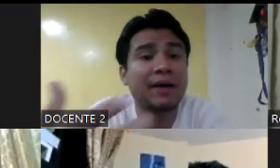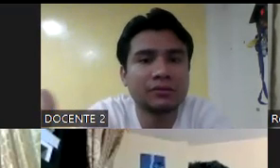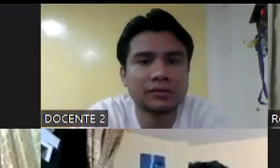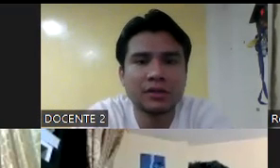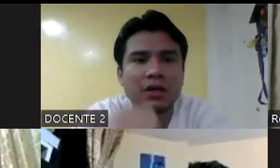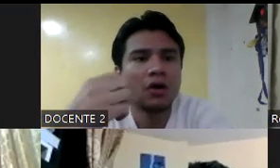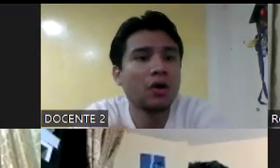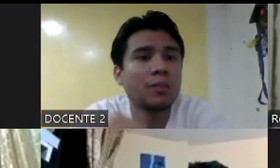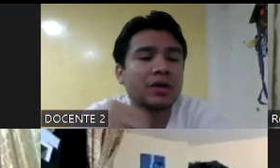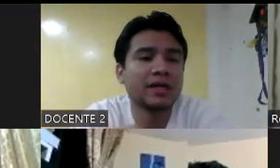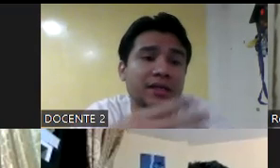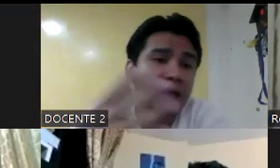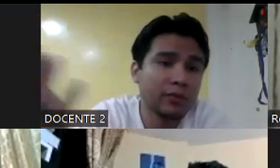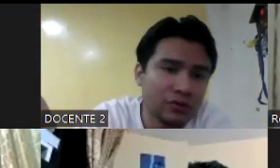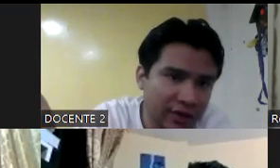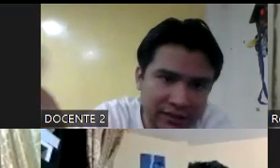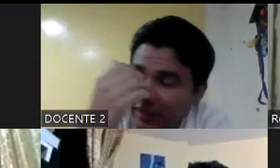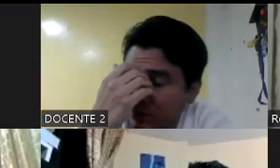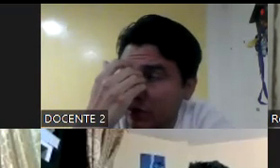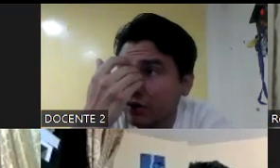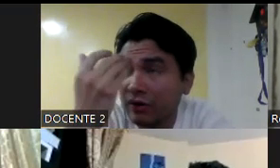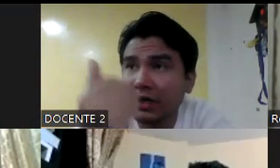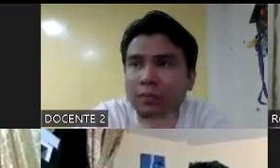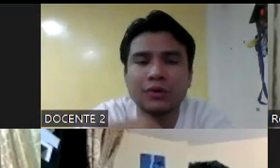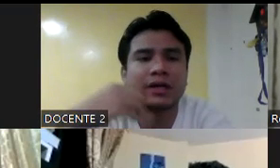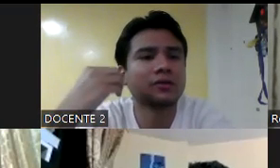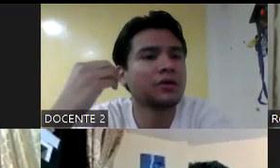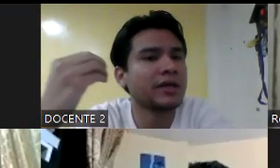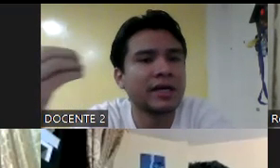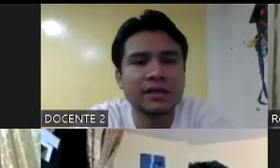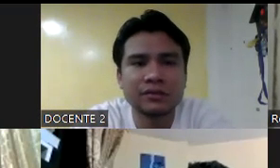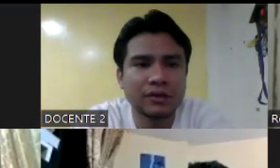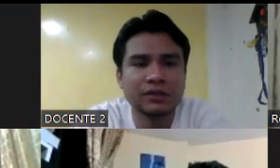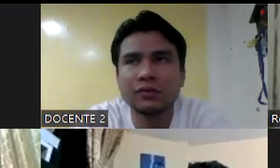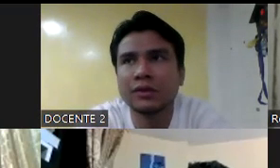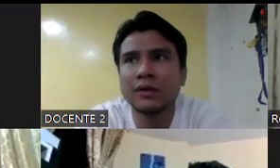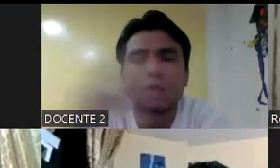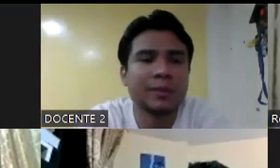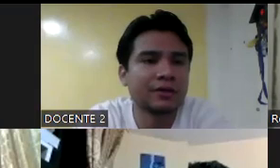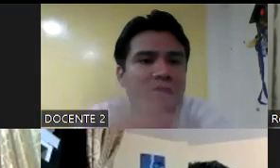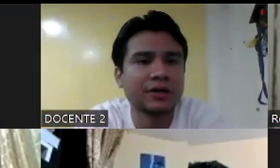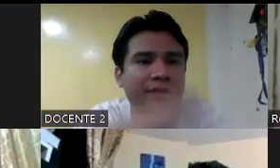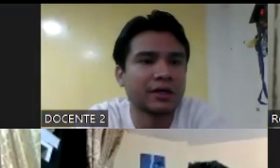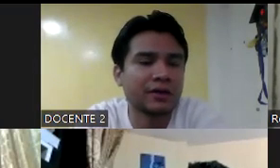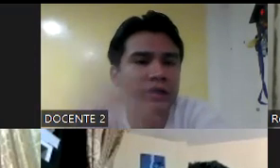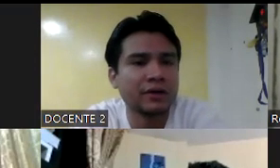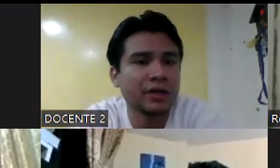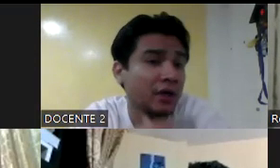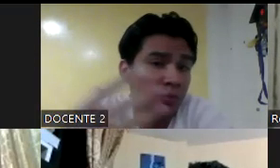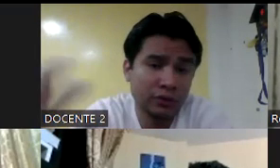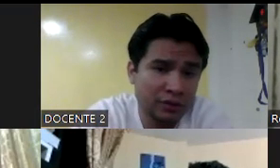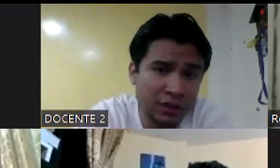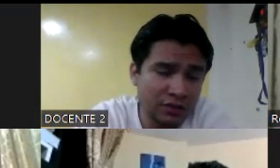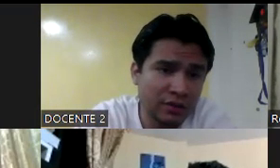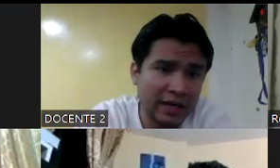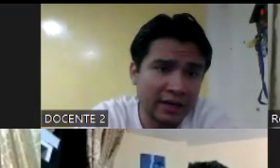los zapatos. O porque, ejemplo, su hijo ha de estar en escuela, en colegio, porque todo el día estuvo de un lado para otro, que corre, que corre, que corre.